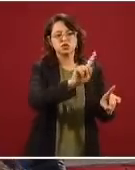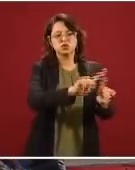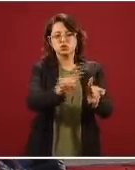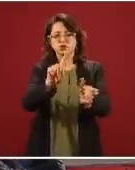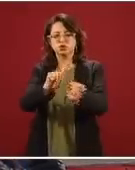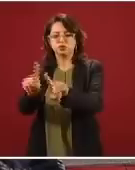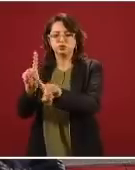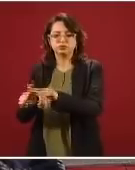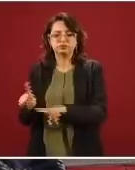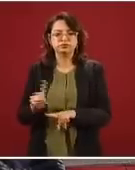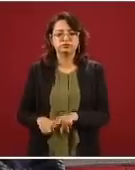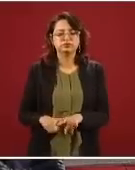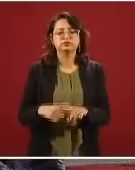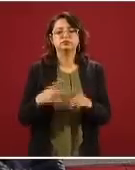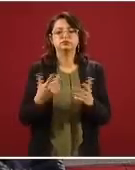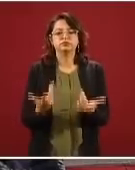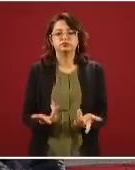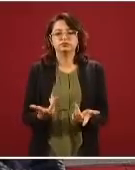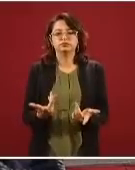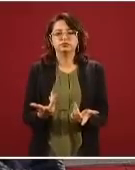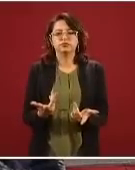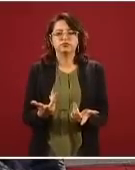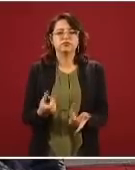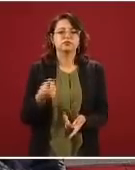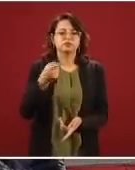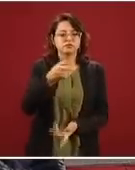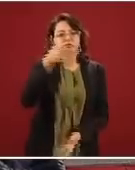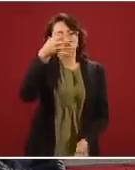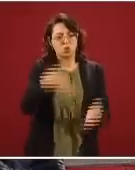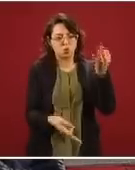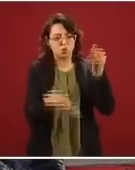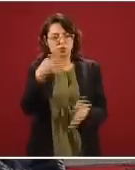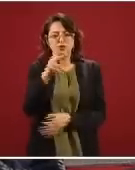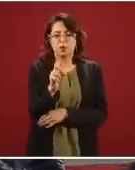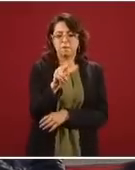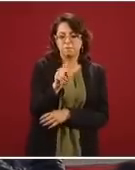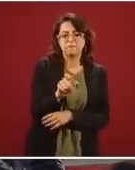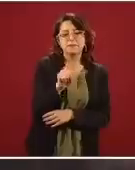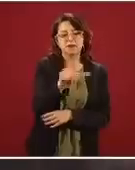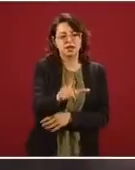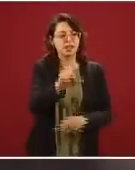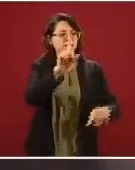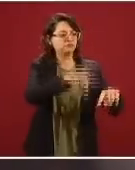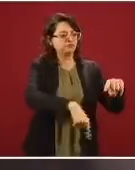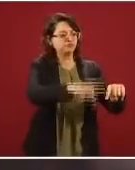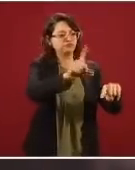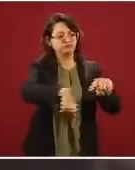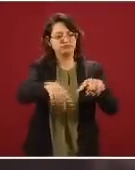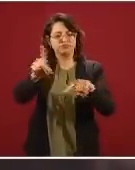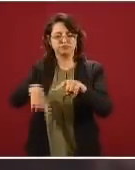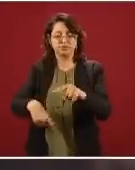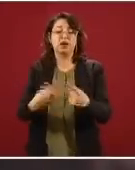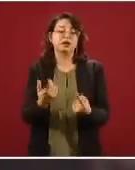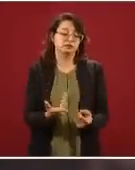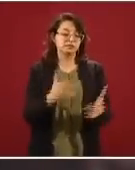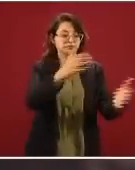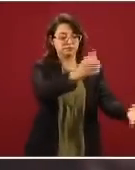por el INDEP asociado a procesos penales federales. Estos recursos principal vienen de la Fiscalía General